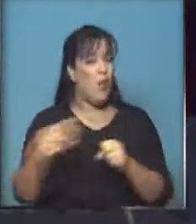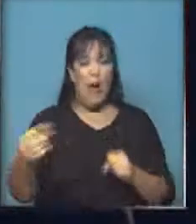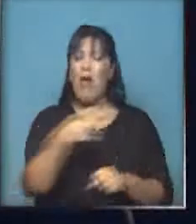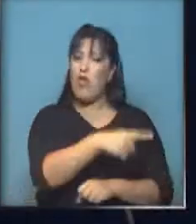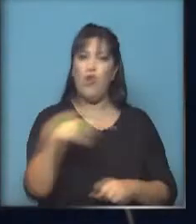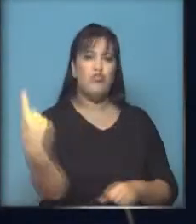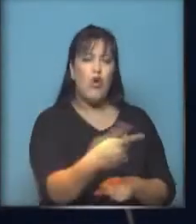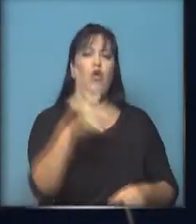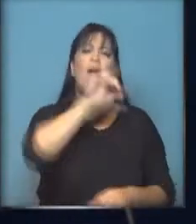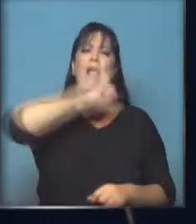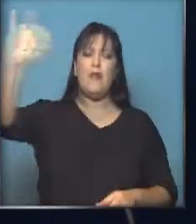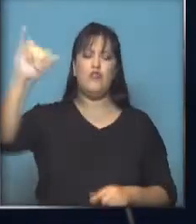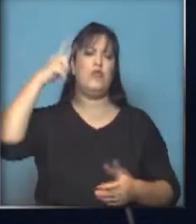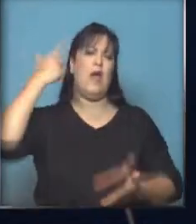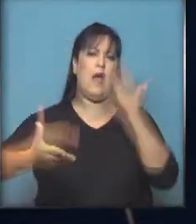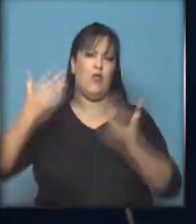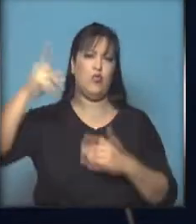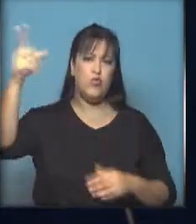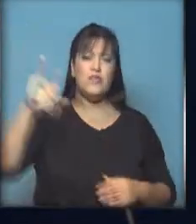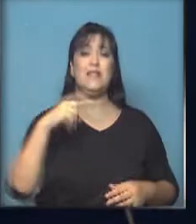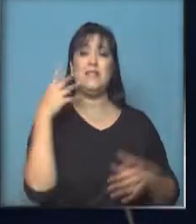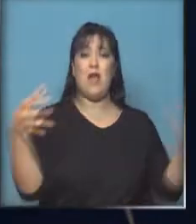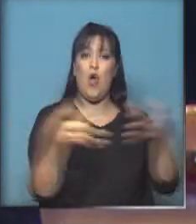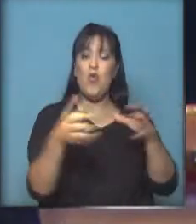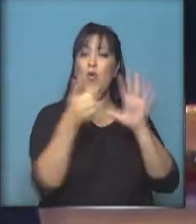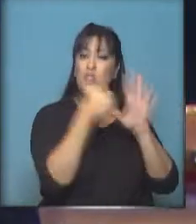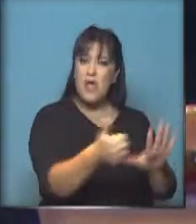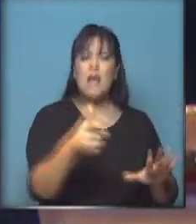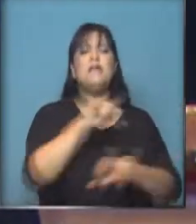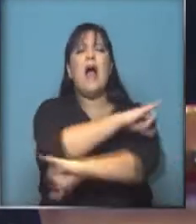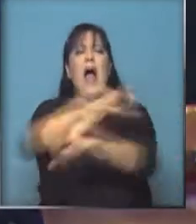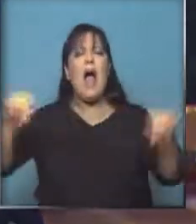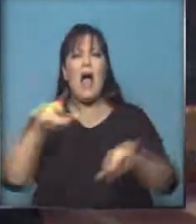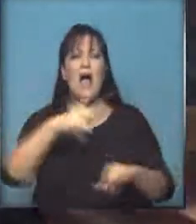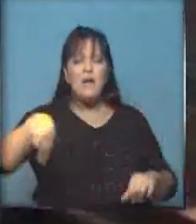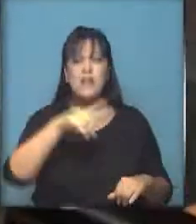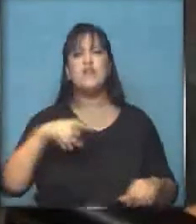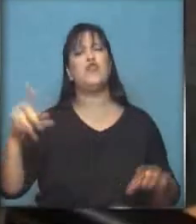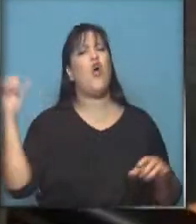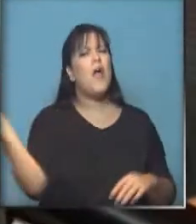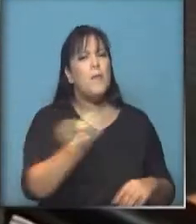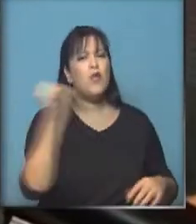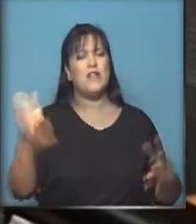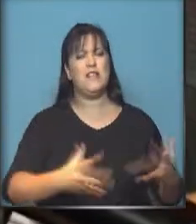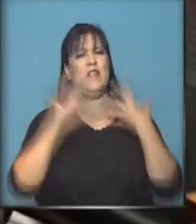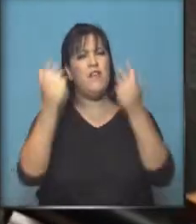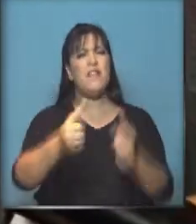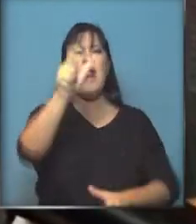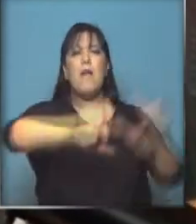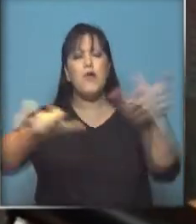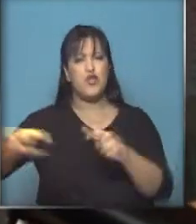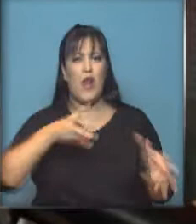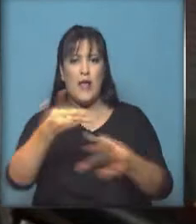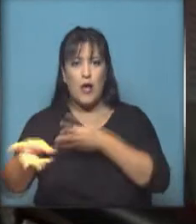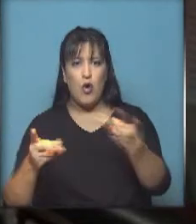del encuentro, el denominado Grupo de los Seis emitió un comunicado en el que reafirmaron la importancia de defender los derechos del consumidor en